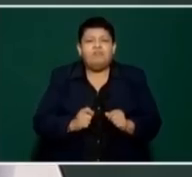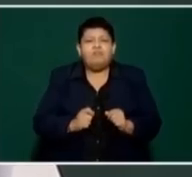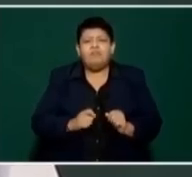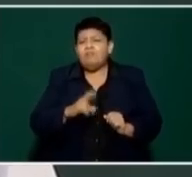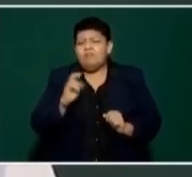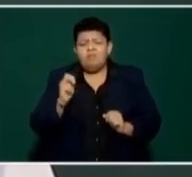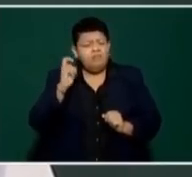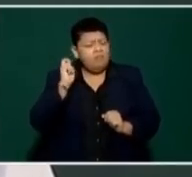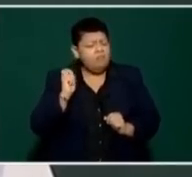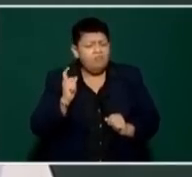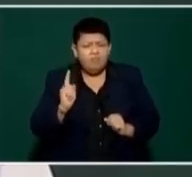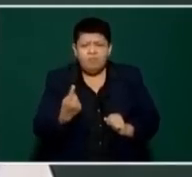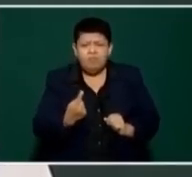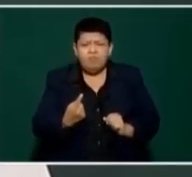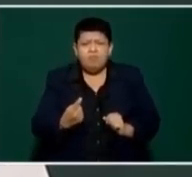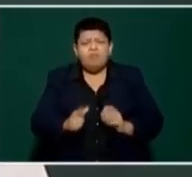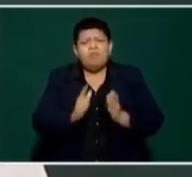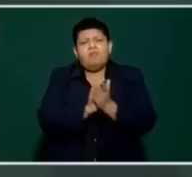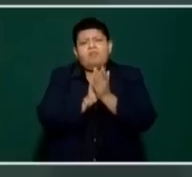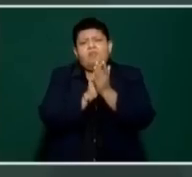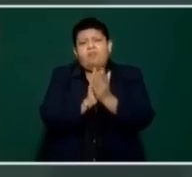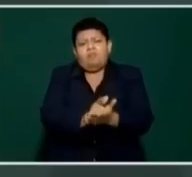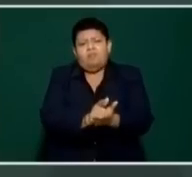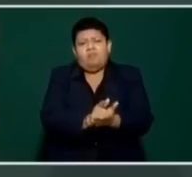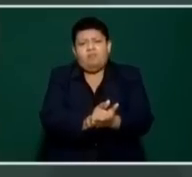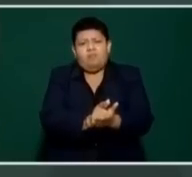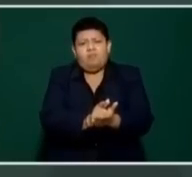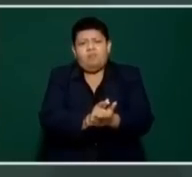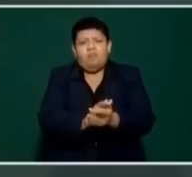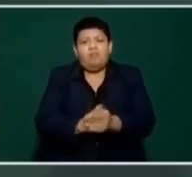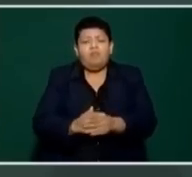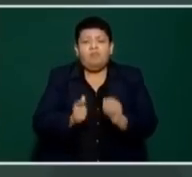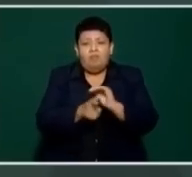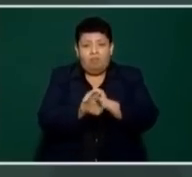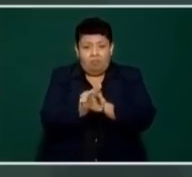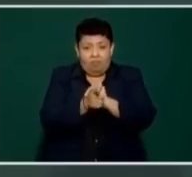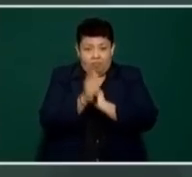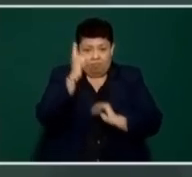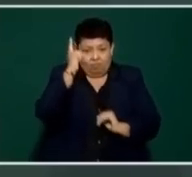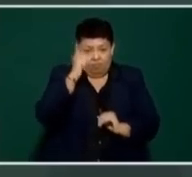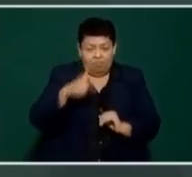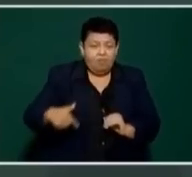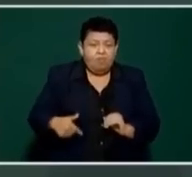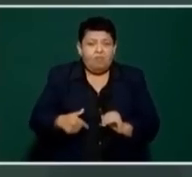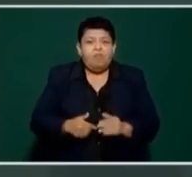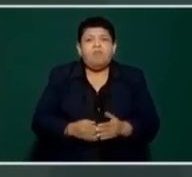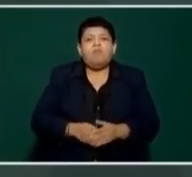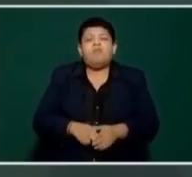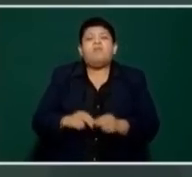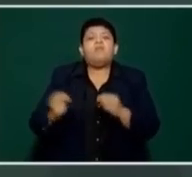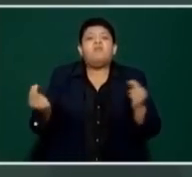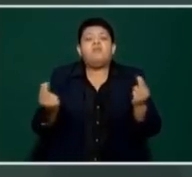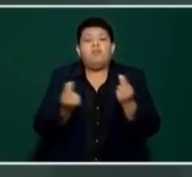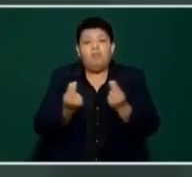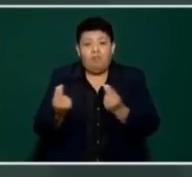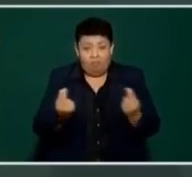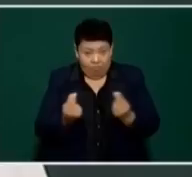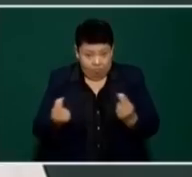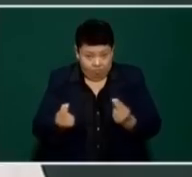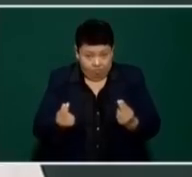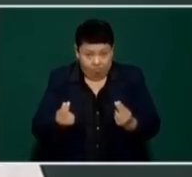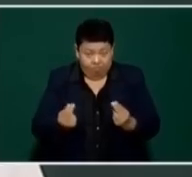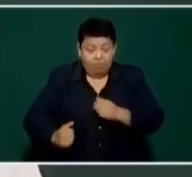no era delito grave, por ejemplo, la aportación de armas de uso exclusivo del ejército. Ahora sí